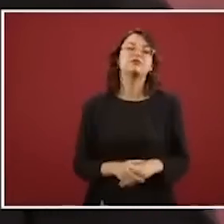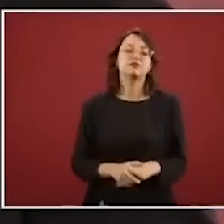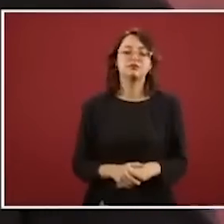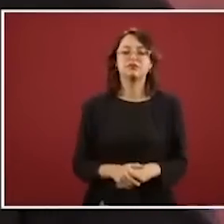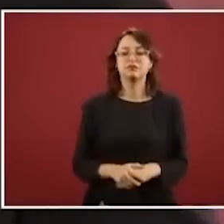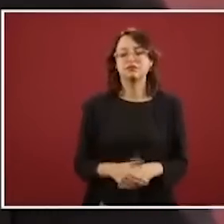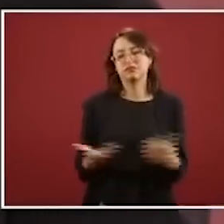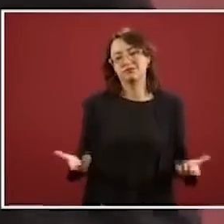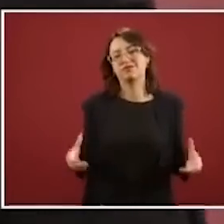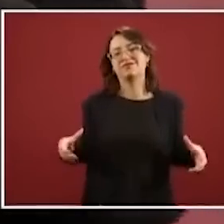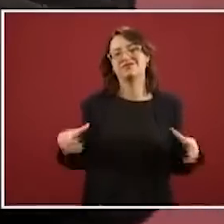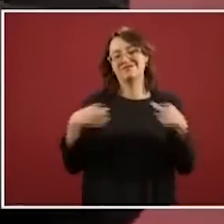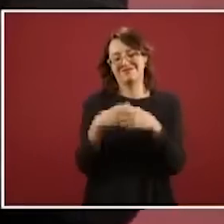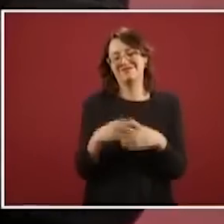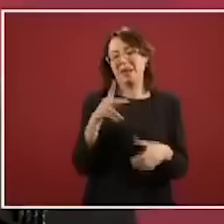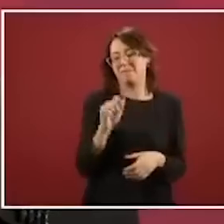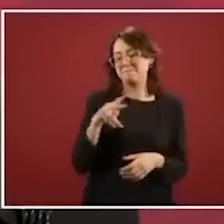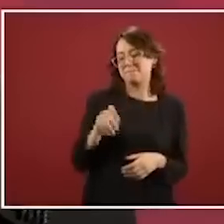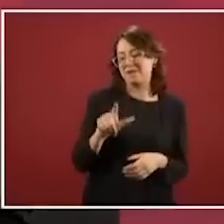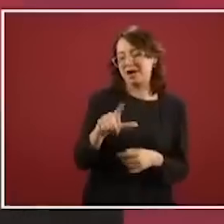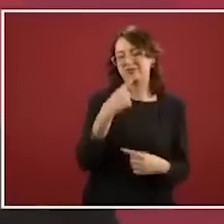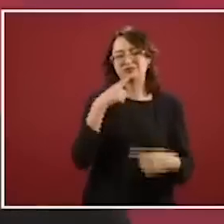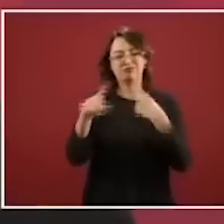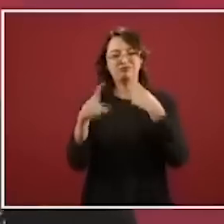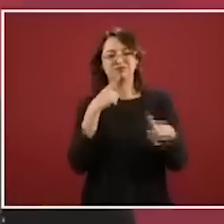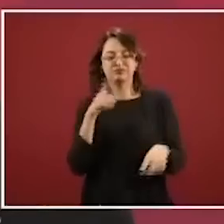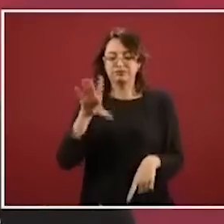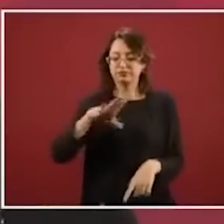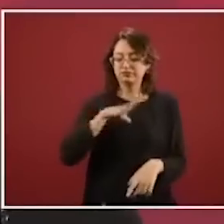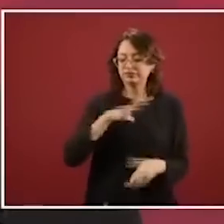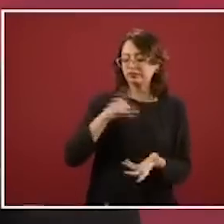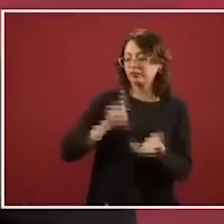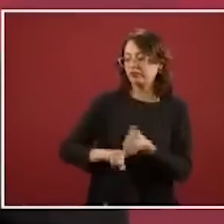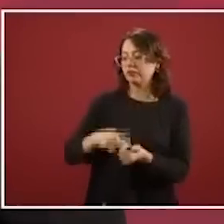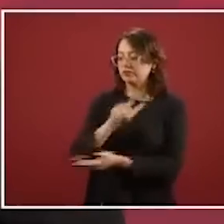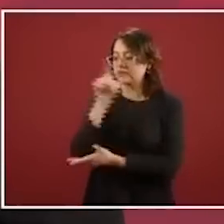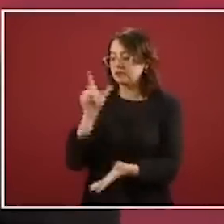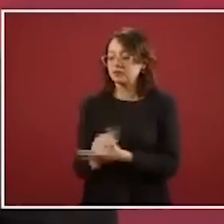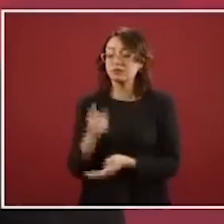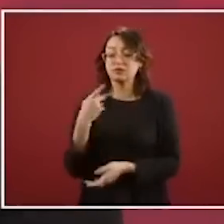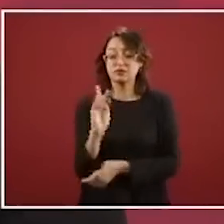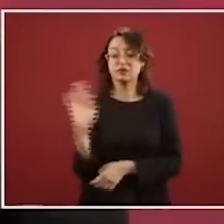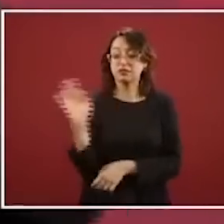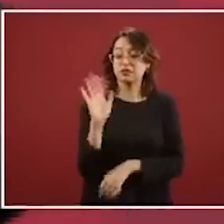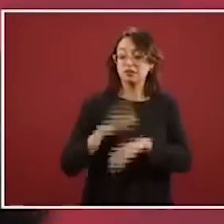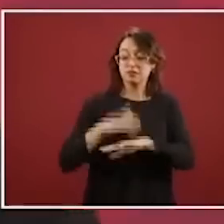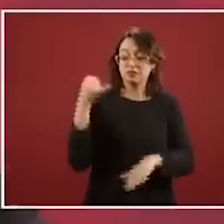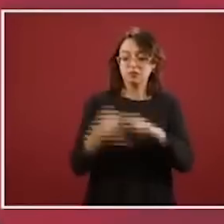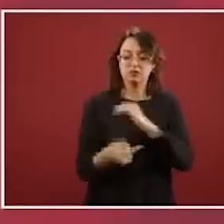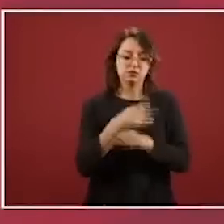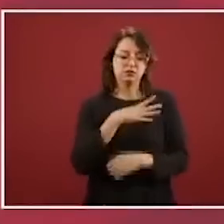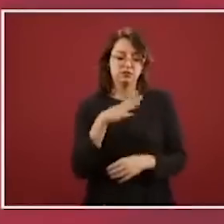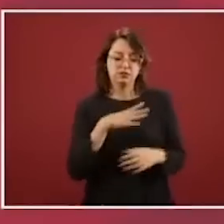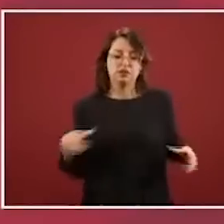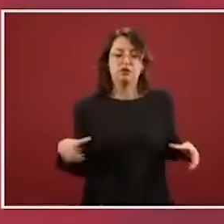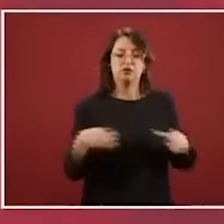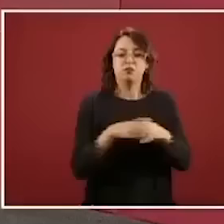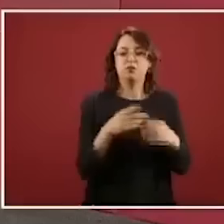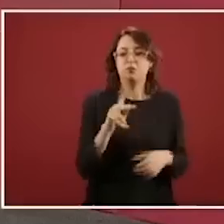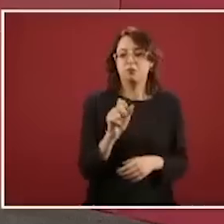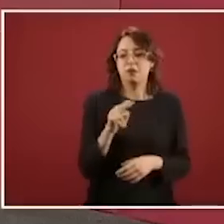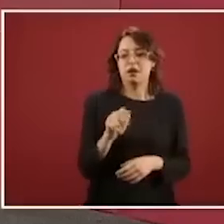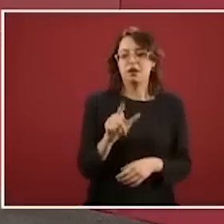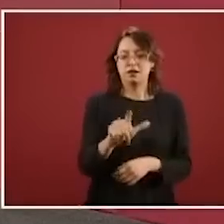los paneles. Tienes todos los instrumentos locales, legales, pero si lo necesitaras hacer de otra manera, pues tienes los paneles.